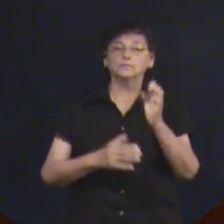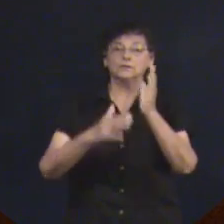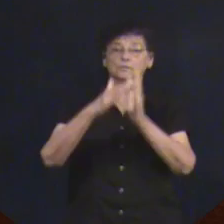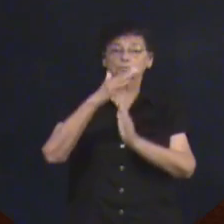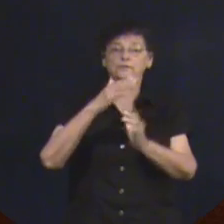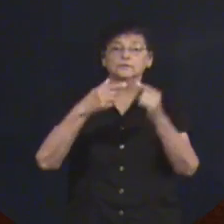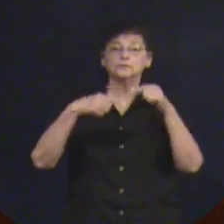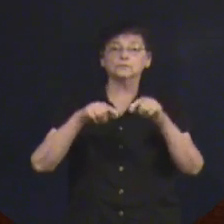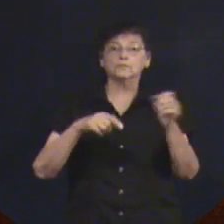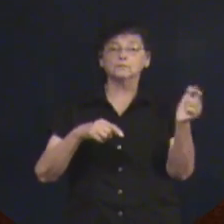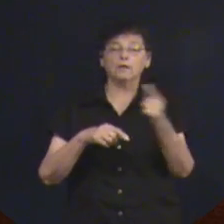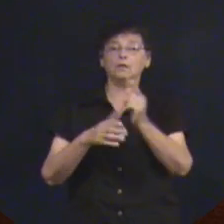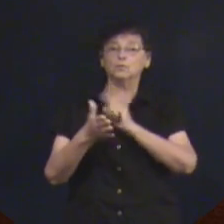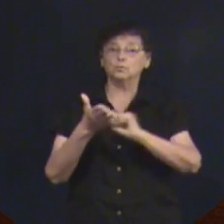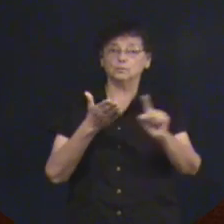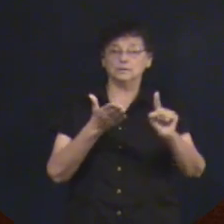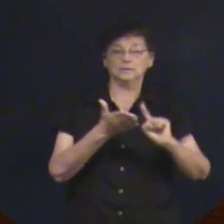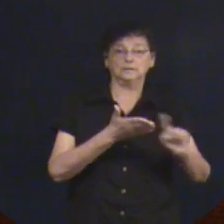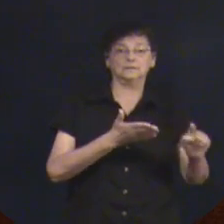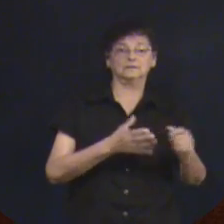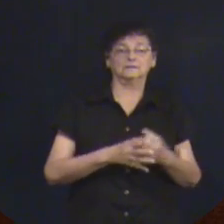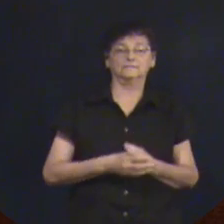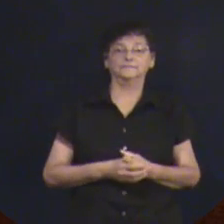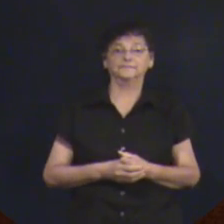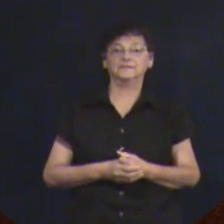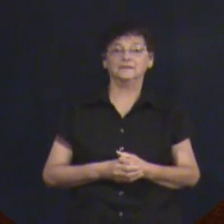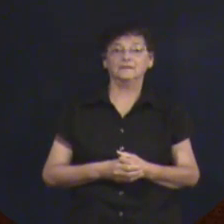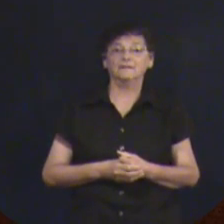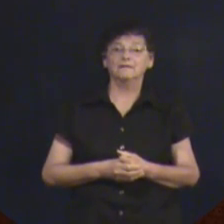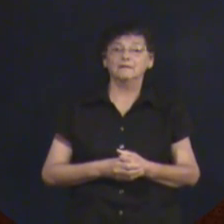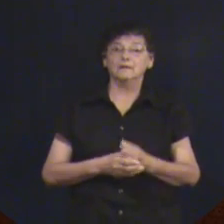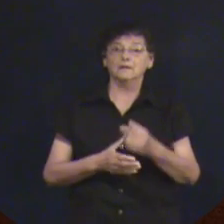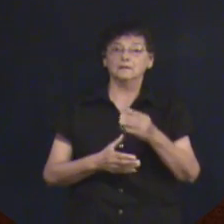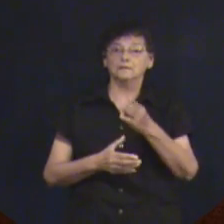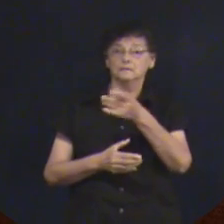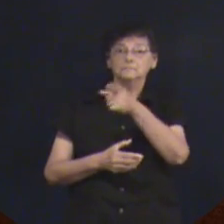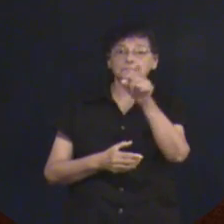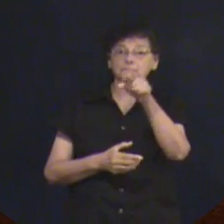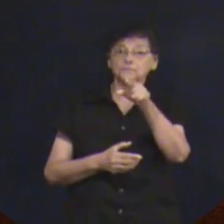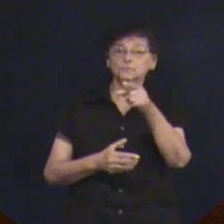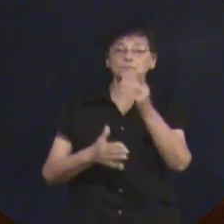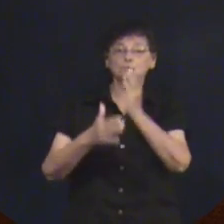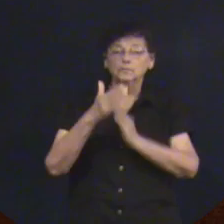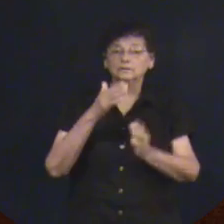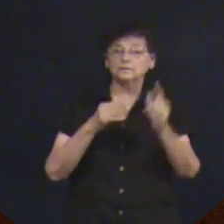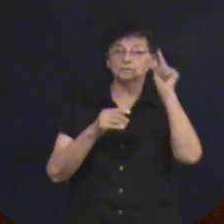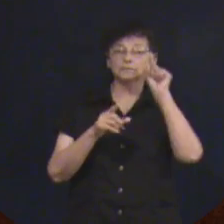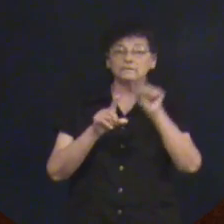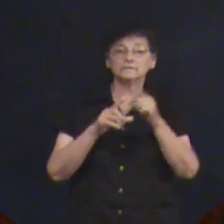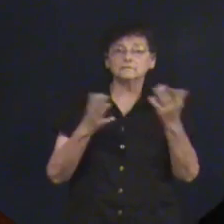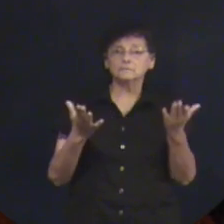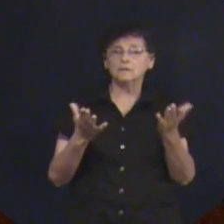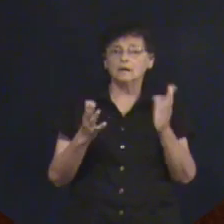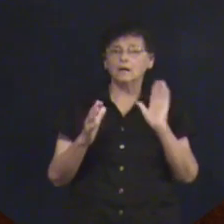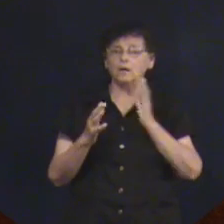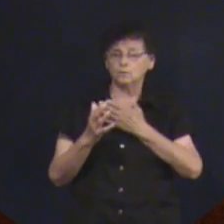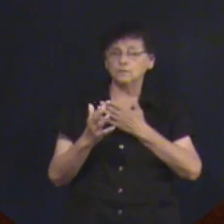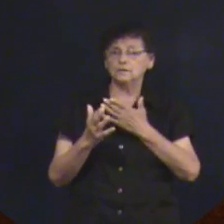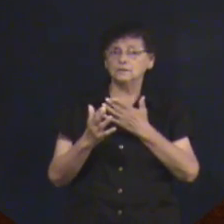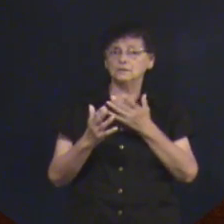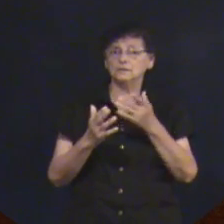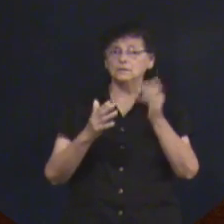humildes durante toda la semana. ¿Sois humildes, hermanos y hermanas? Somos